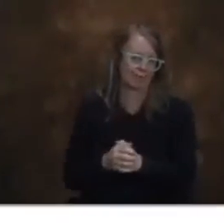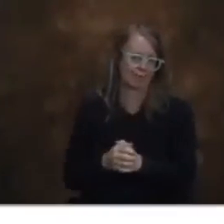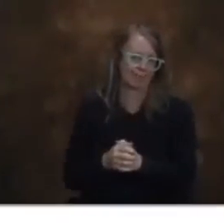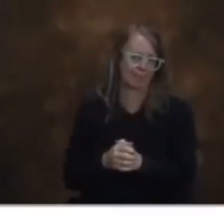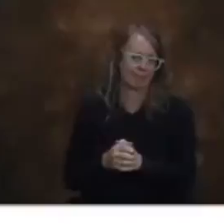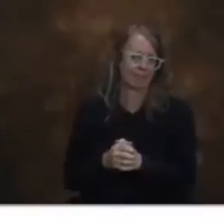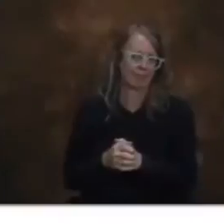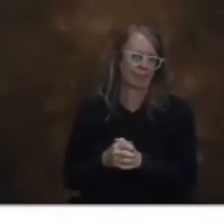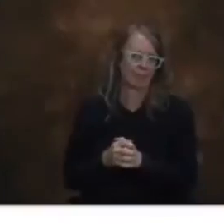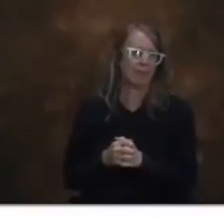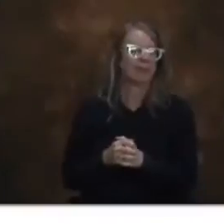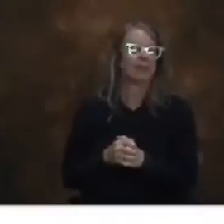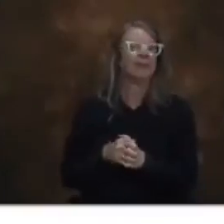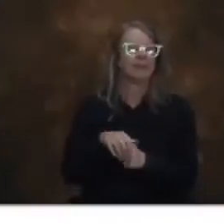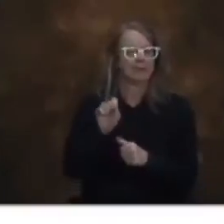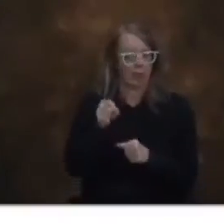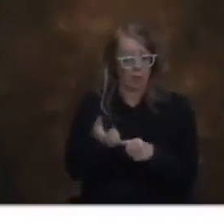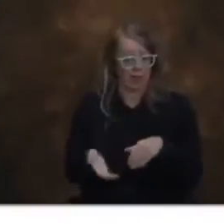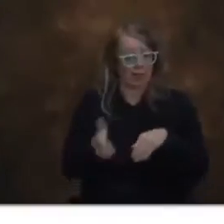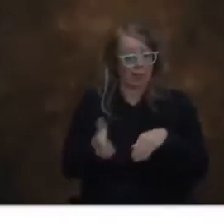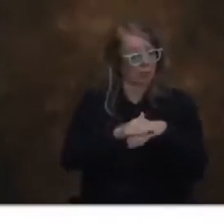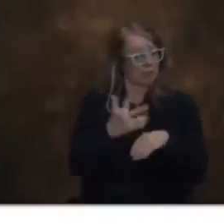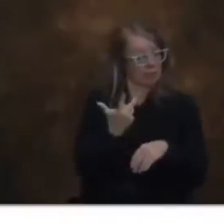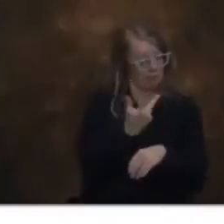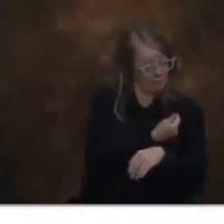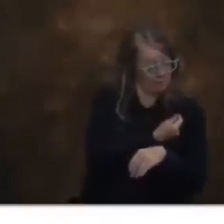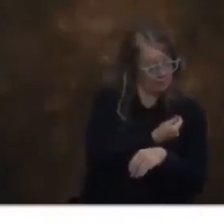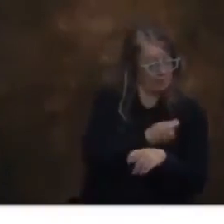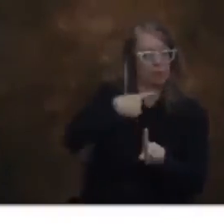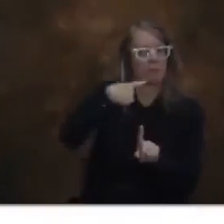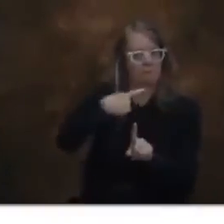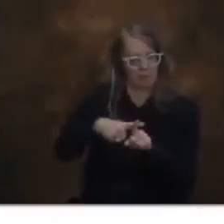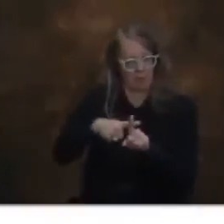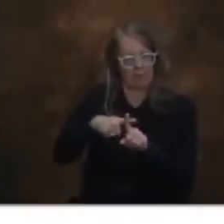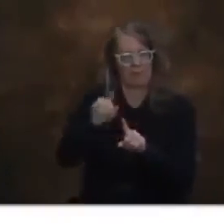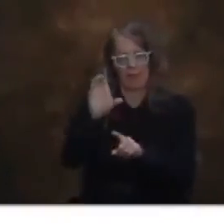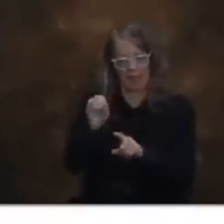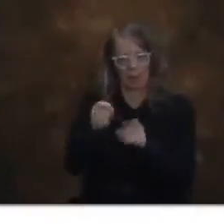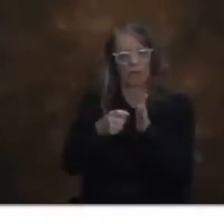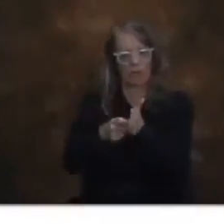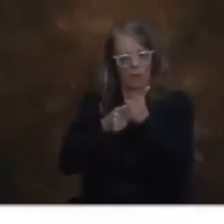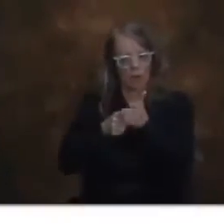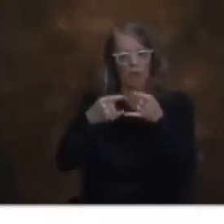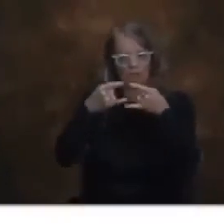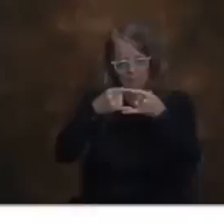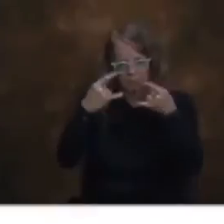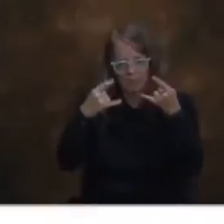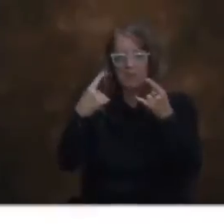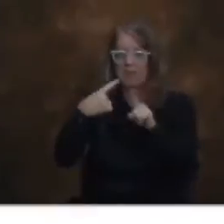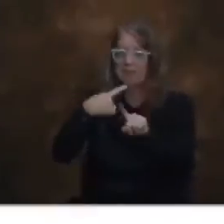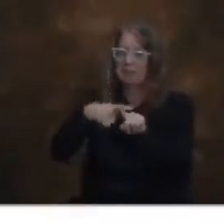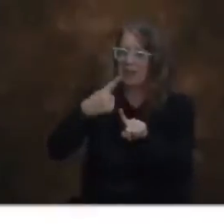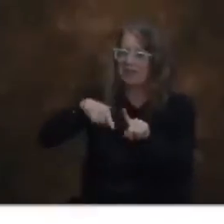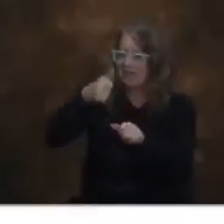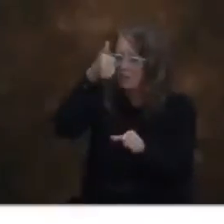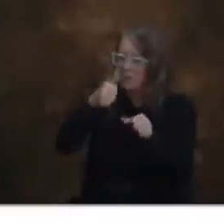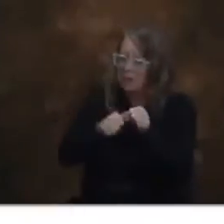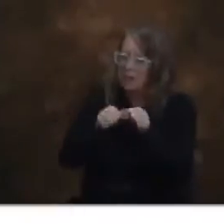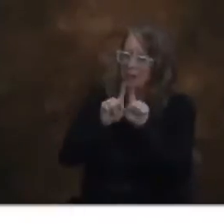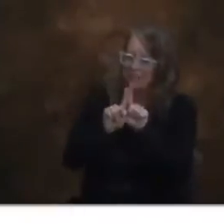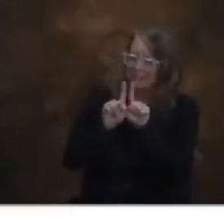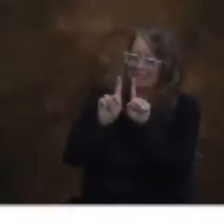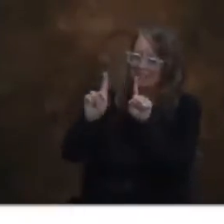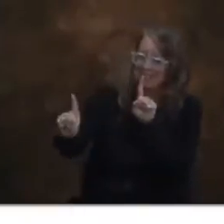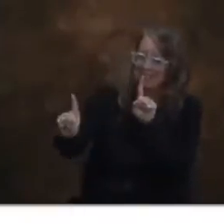así que si incrementamos nuestra tasa de la conexión junto con otras enfoques y